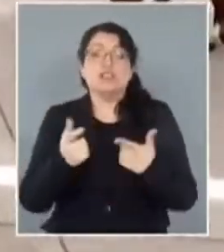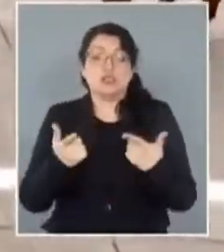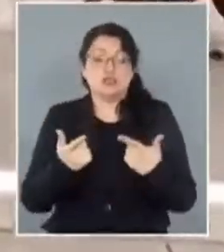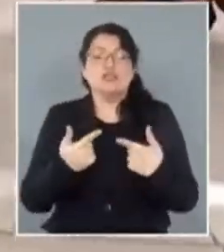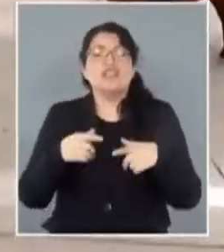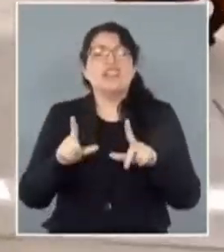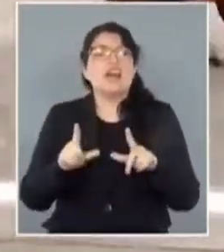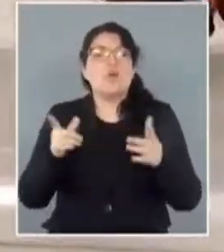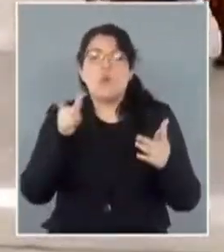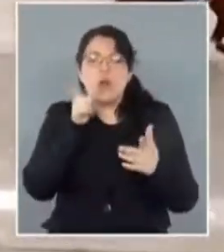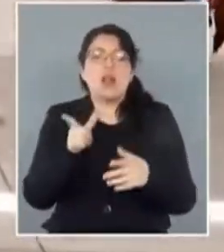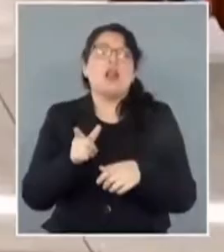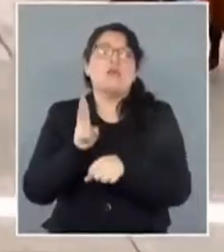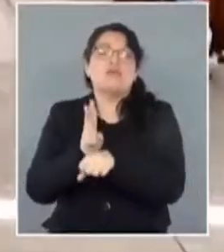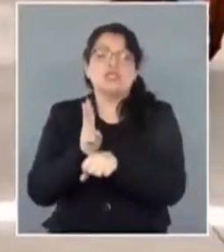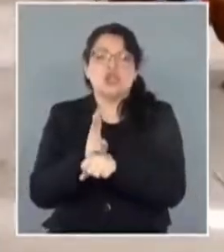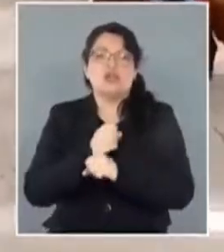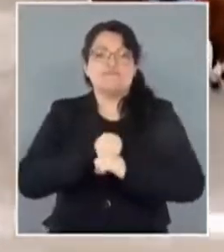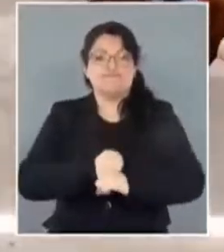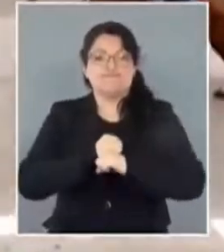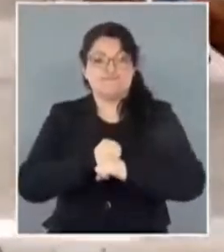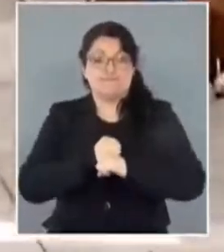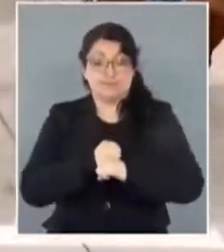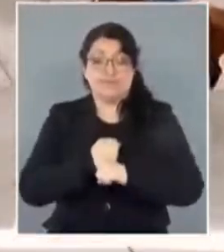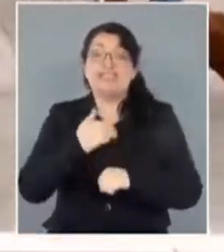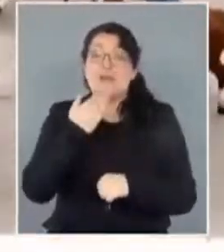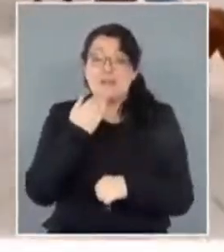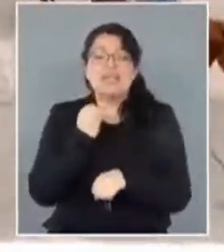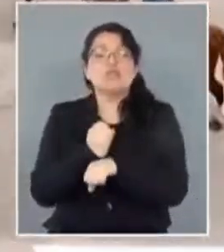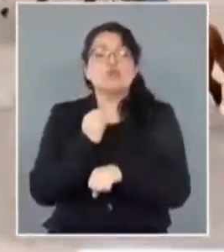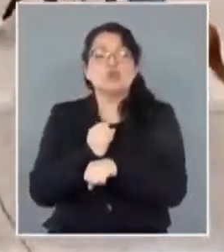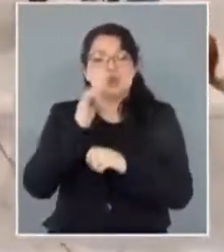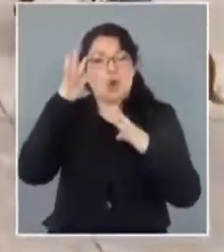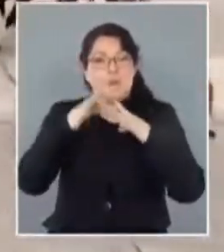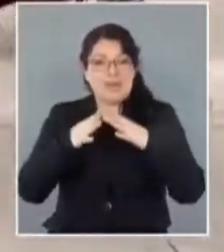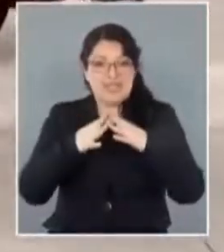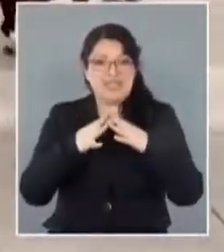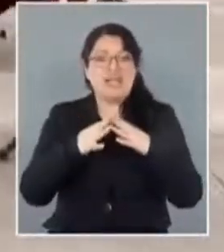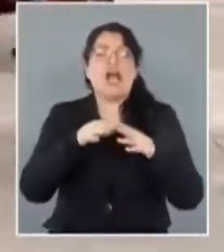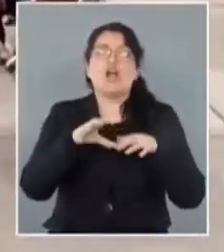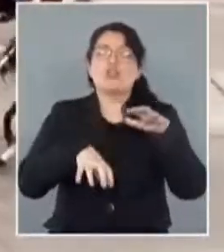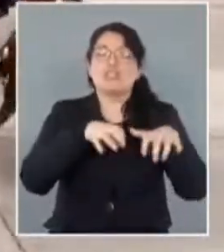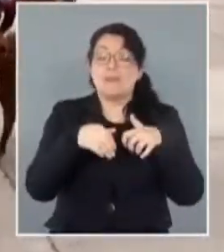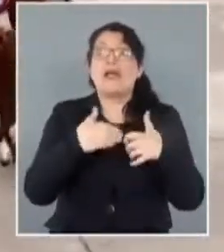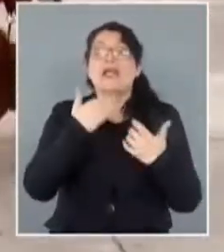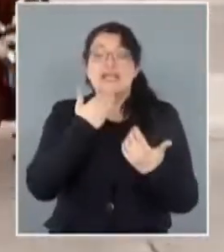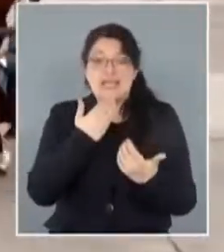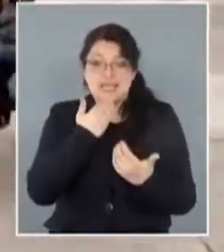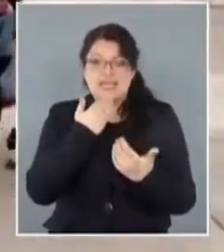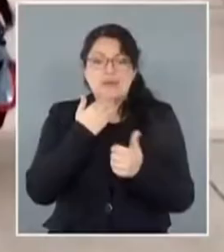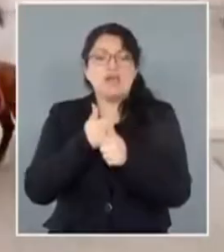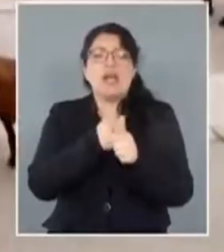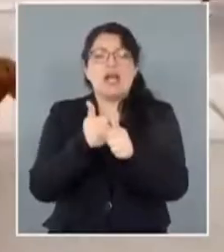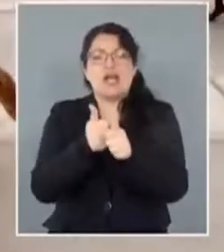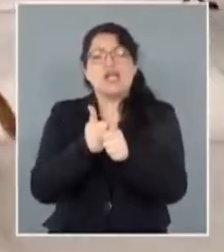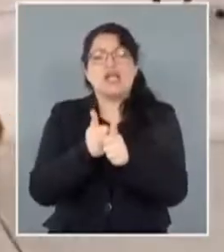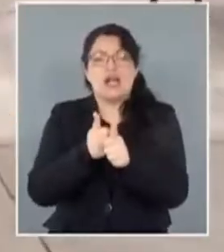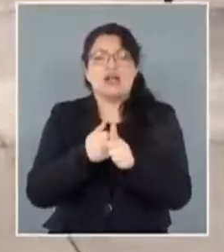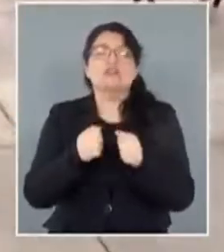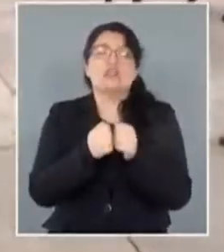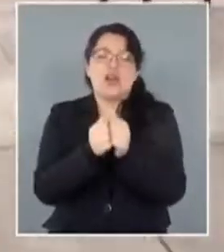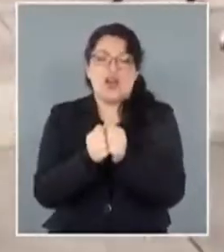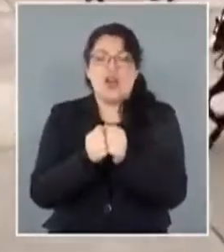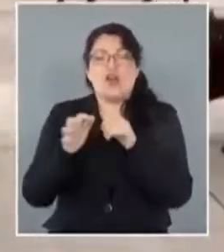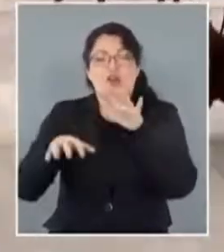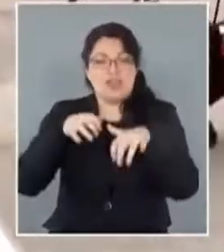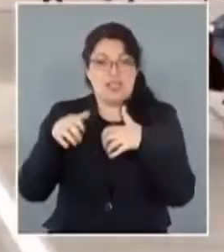títulos de maestro de equitación, instructor militar con ganado y conductor de ganado mular. Además